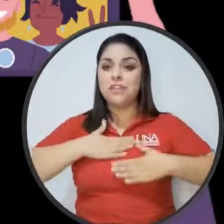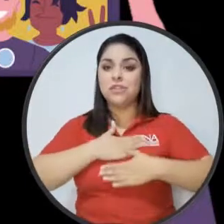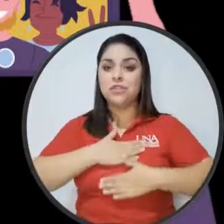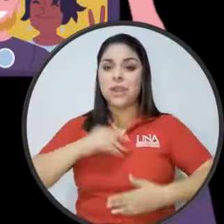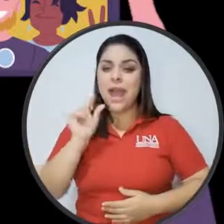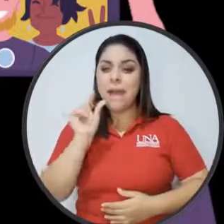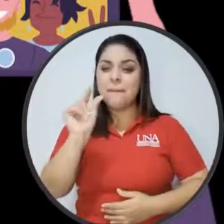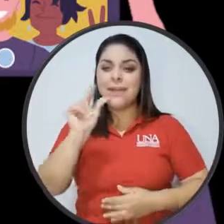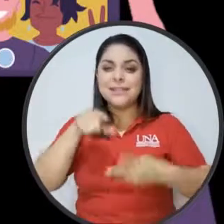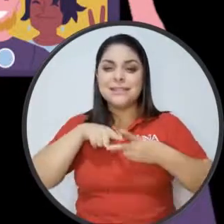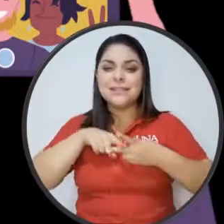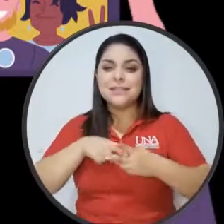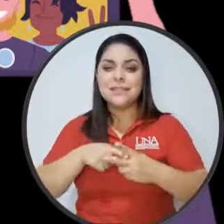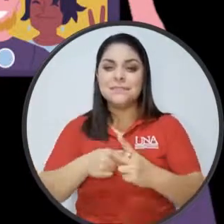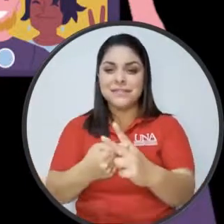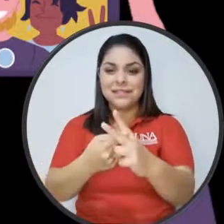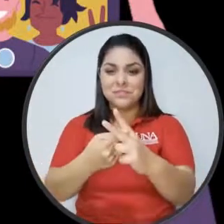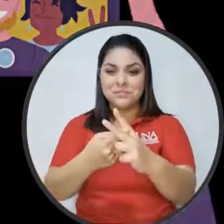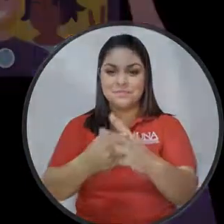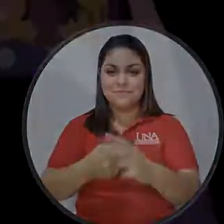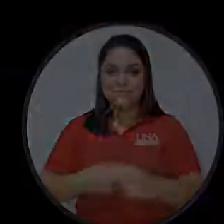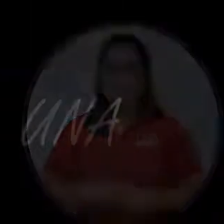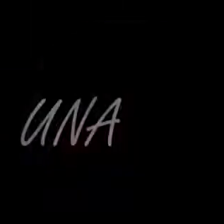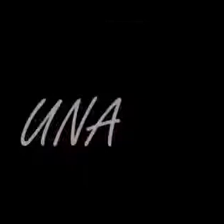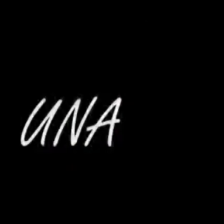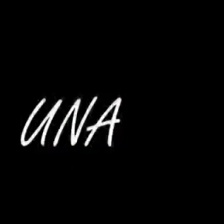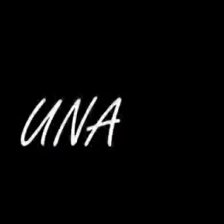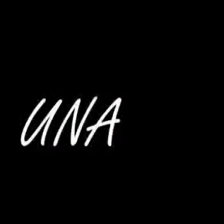aventura apenas está empezando.